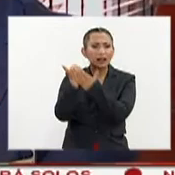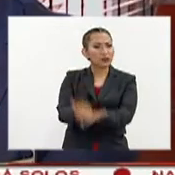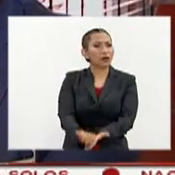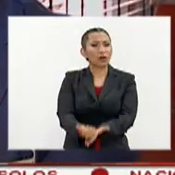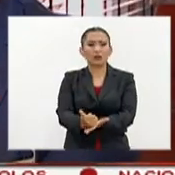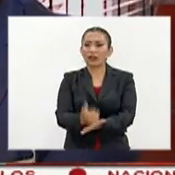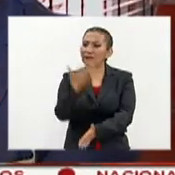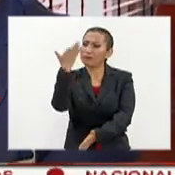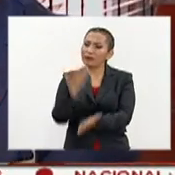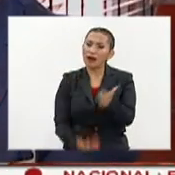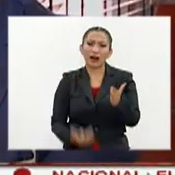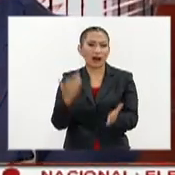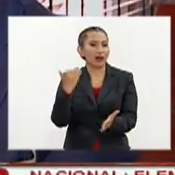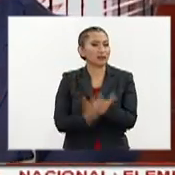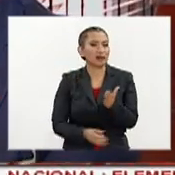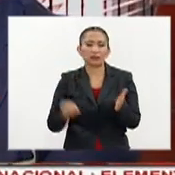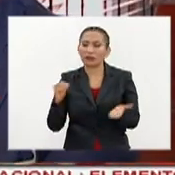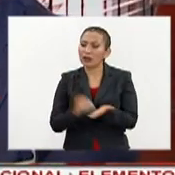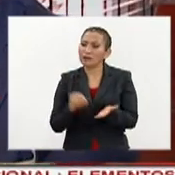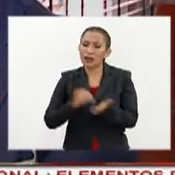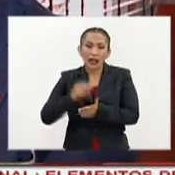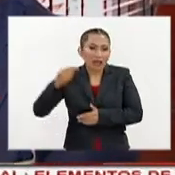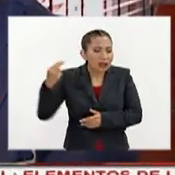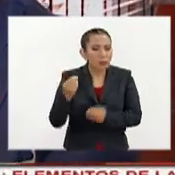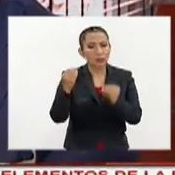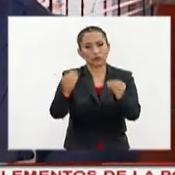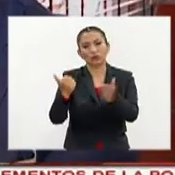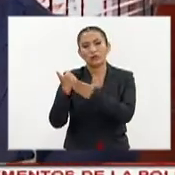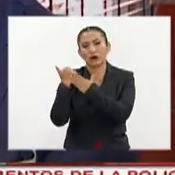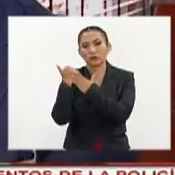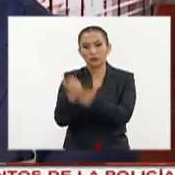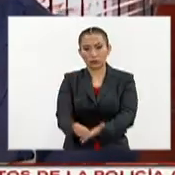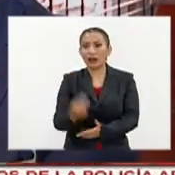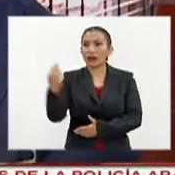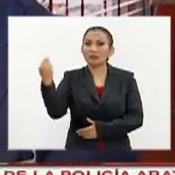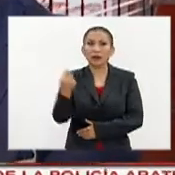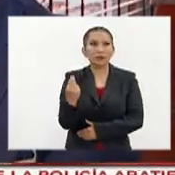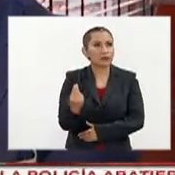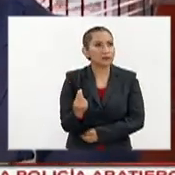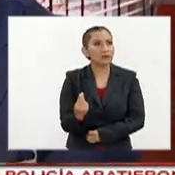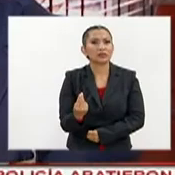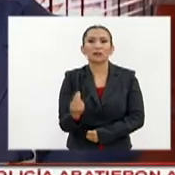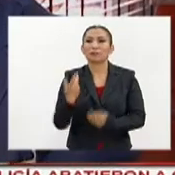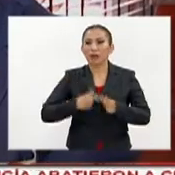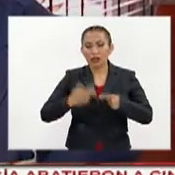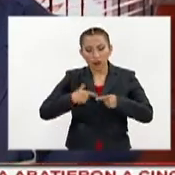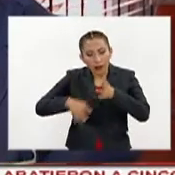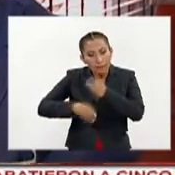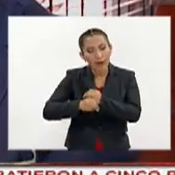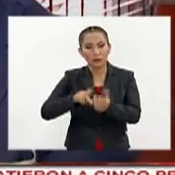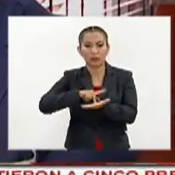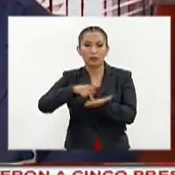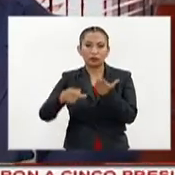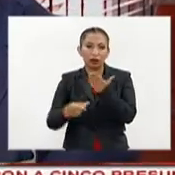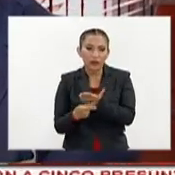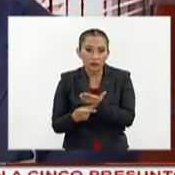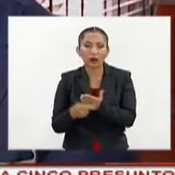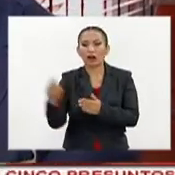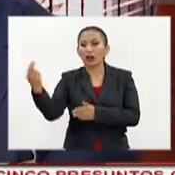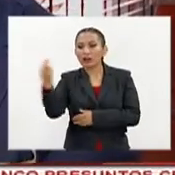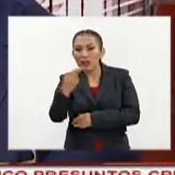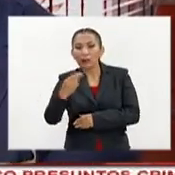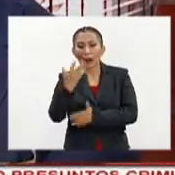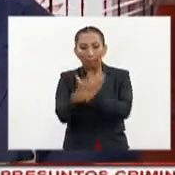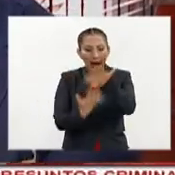hace falta todavía, de verdad necesitamos mucha ayuda, necesitamos gente que se sume al proyecto,